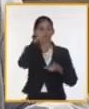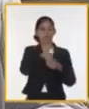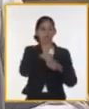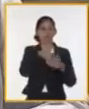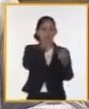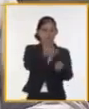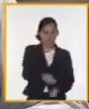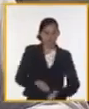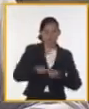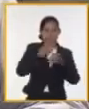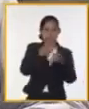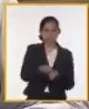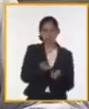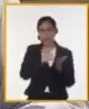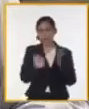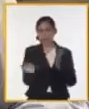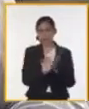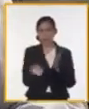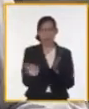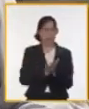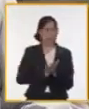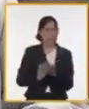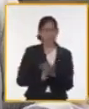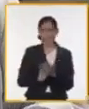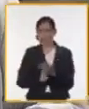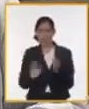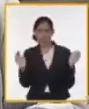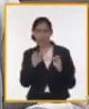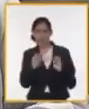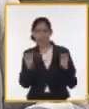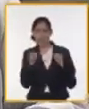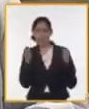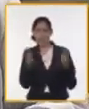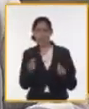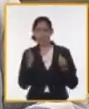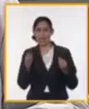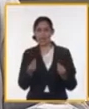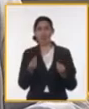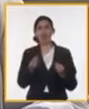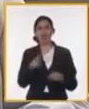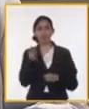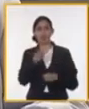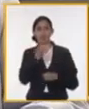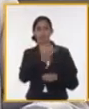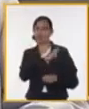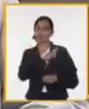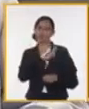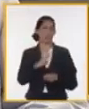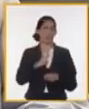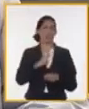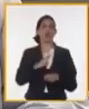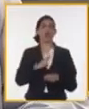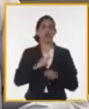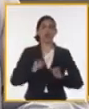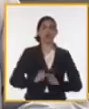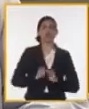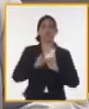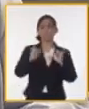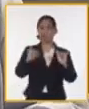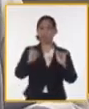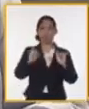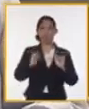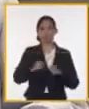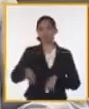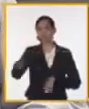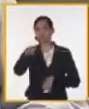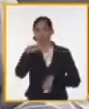trabajadores, sus cooperativistas. Asunto que tenemos nosotros una responsabilidad. Y lo decimos públicamente en el Pleno porque nos toca a